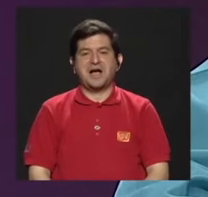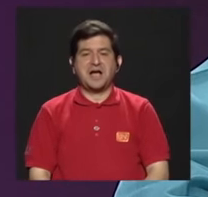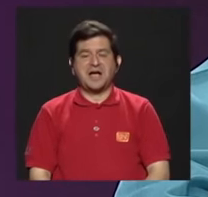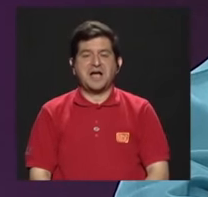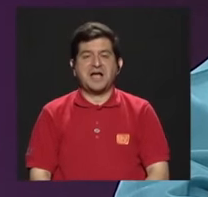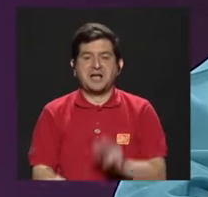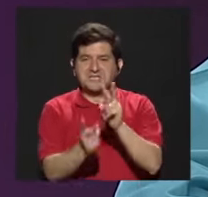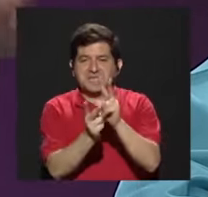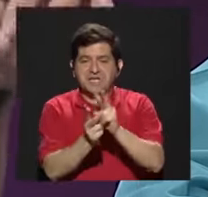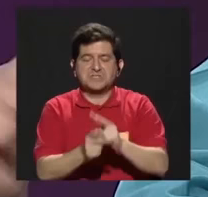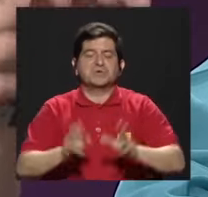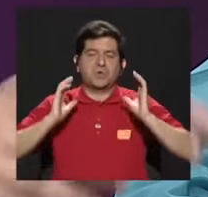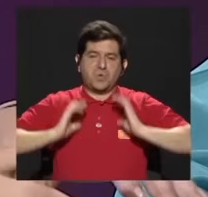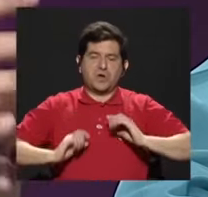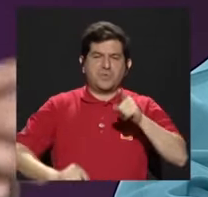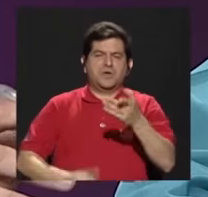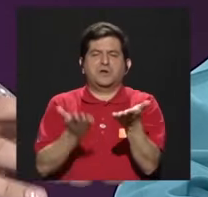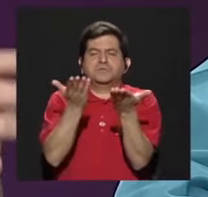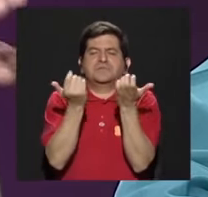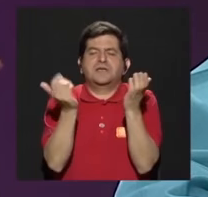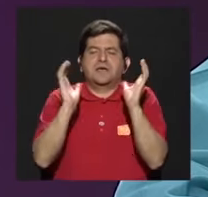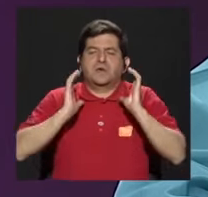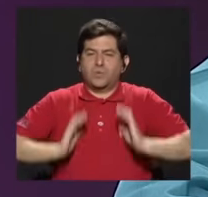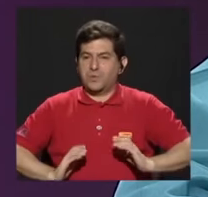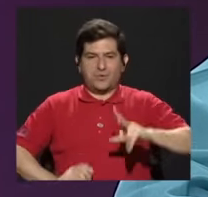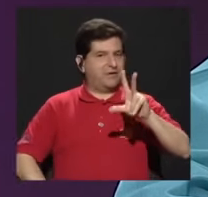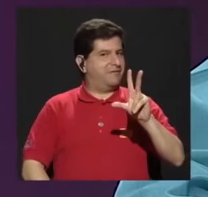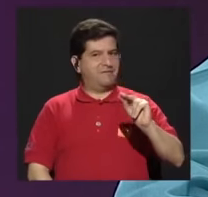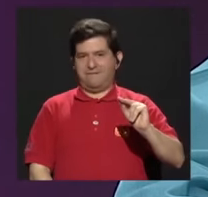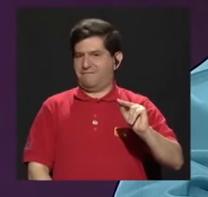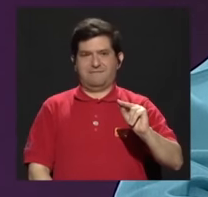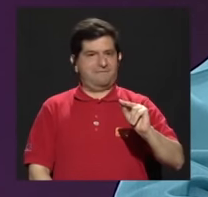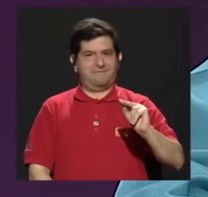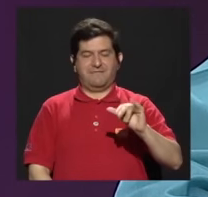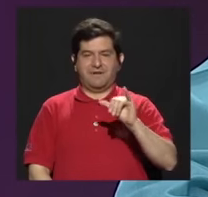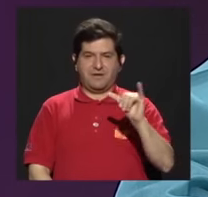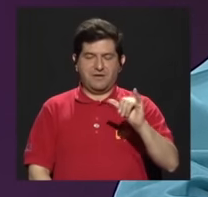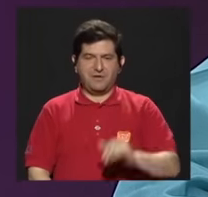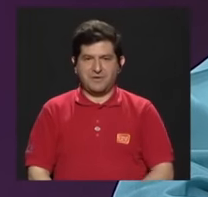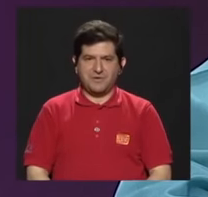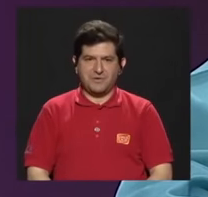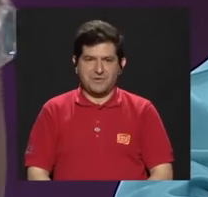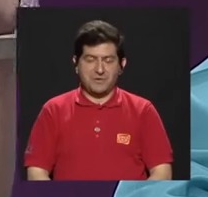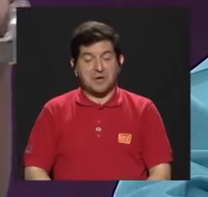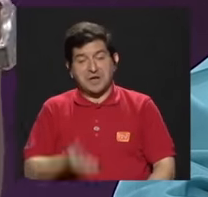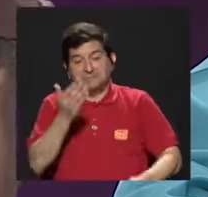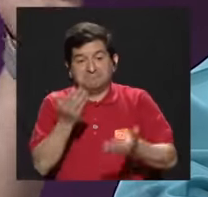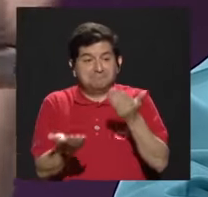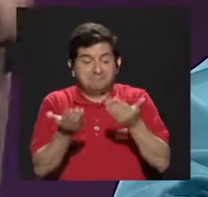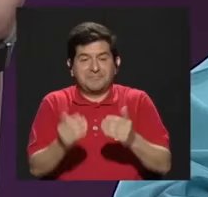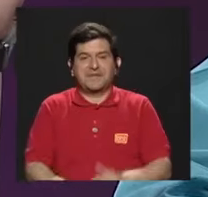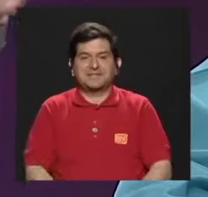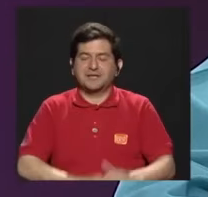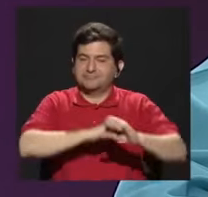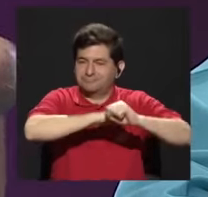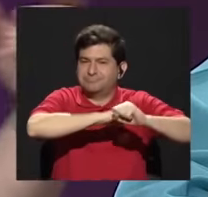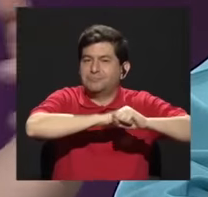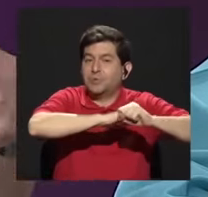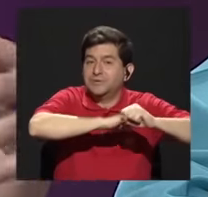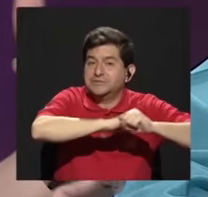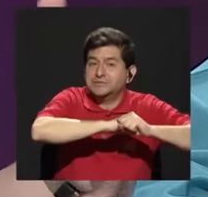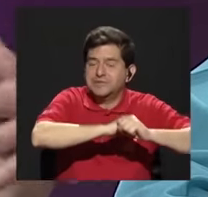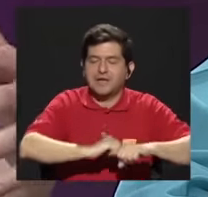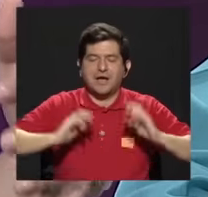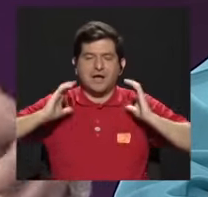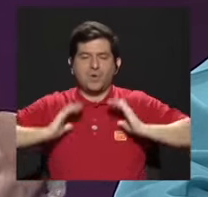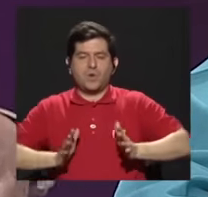¿verdad? De que deseo, te deseo corporalmente, sino también al reconocimiento, digamos, en que la publicidad, ¿verdad? O el